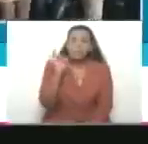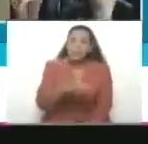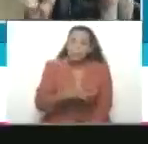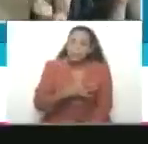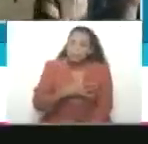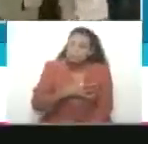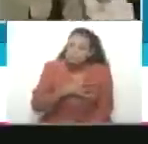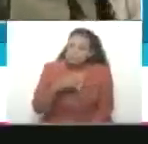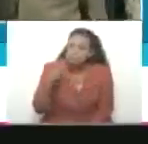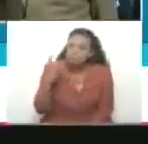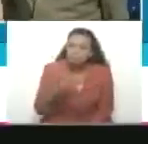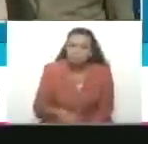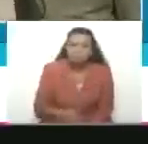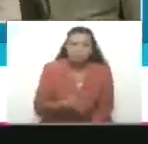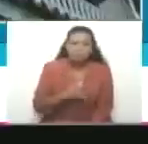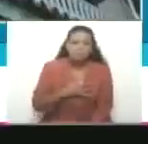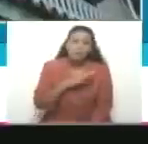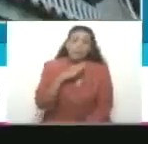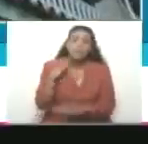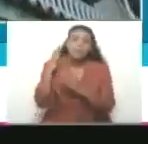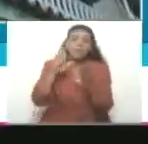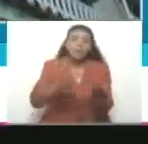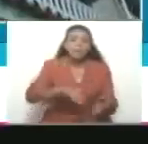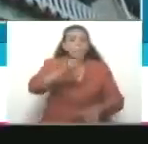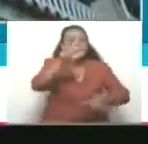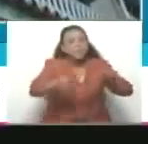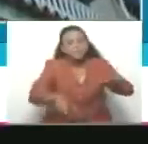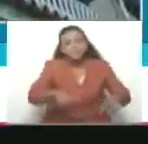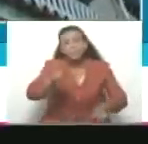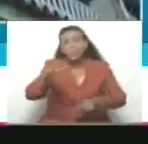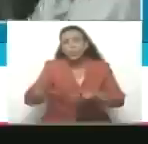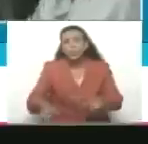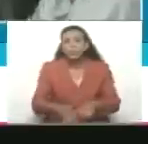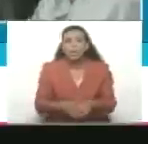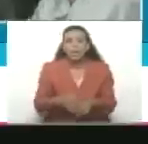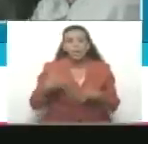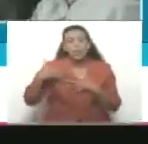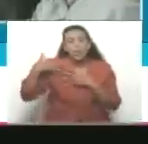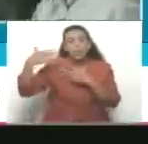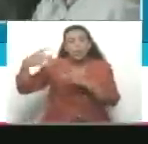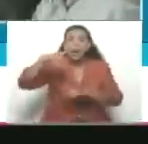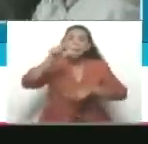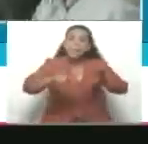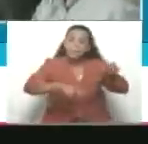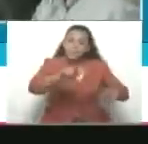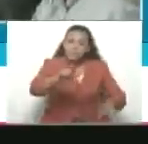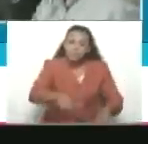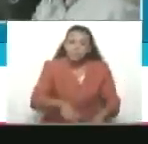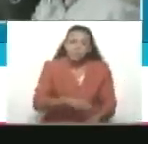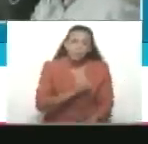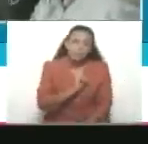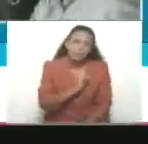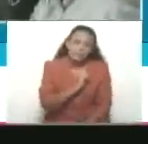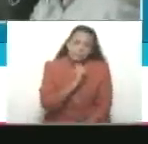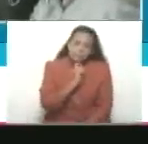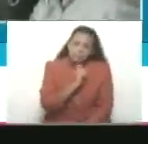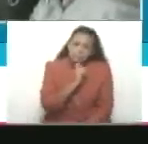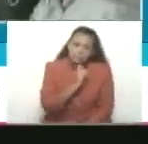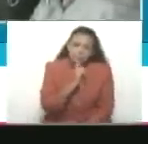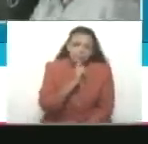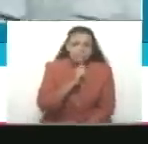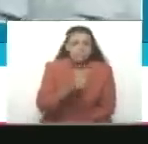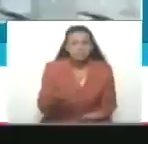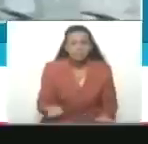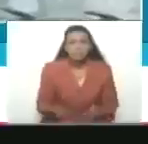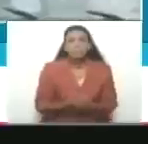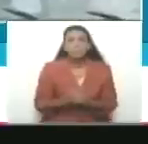tragedia que en paz Descansen en la gloria del señor todas las